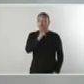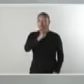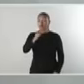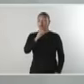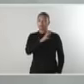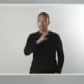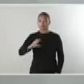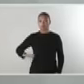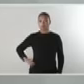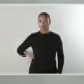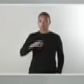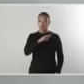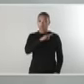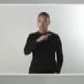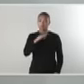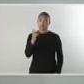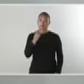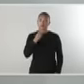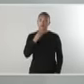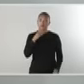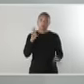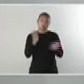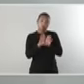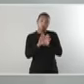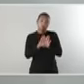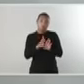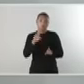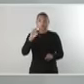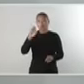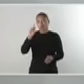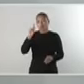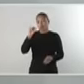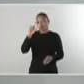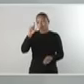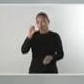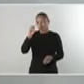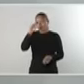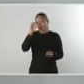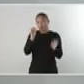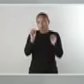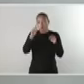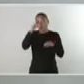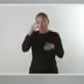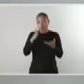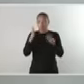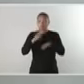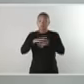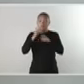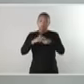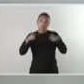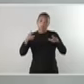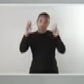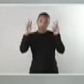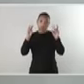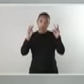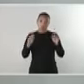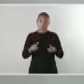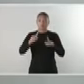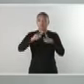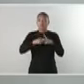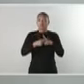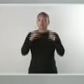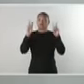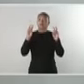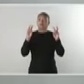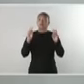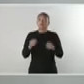lo pueden utilizar como una réplica o para ampliar su tema iniciamos esta Ronda de un minuto con el